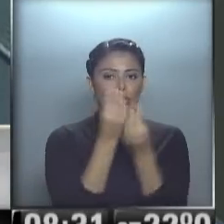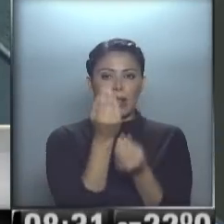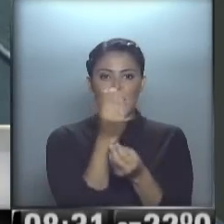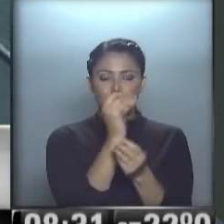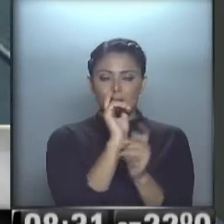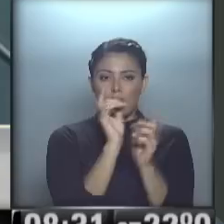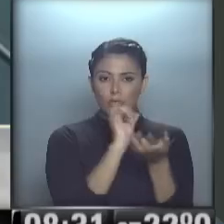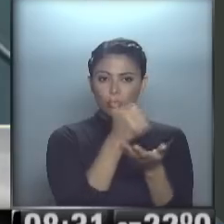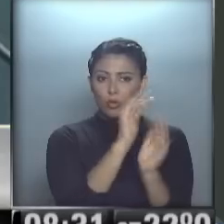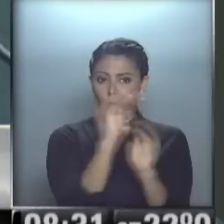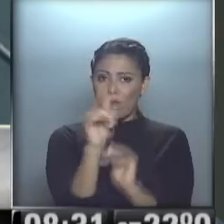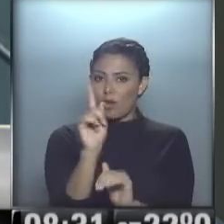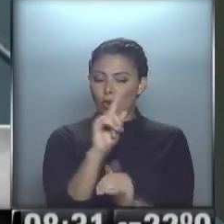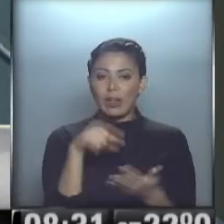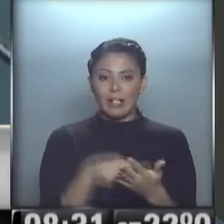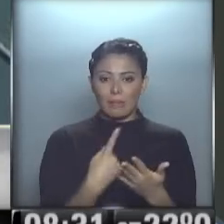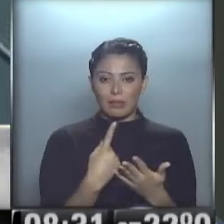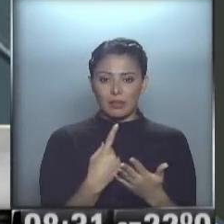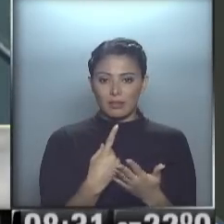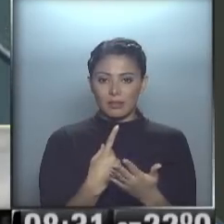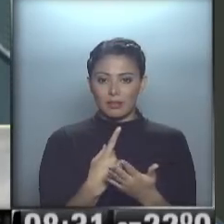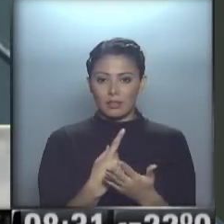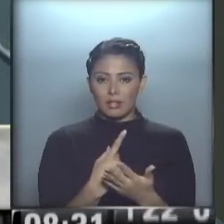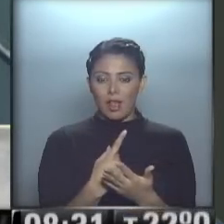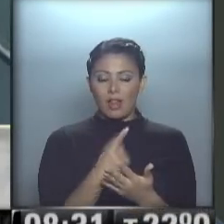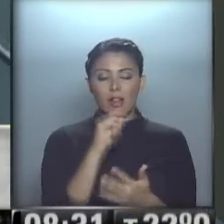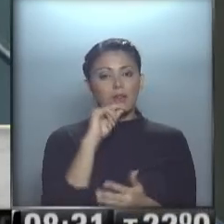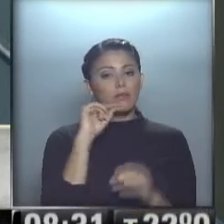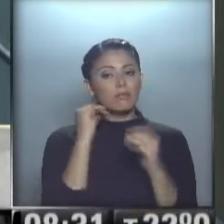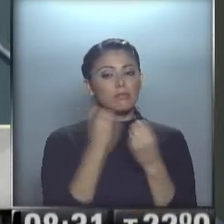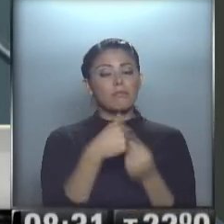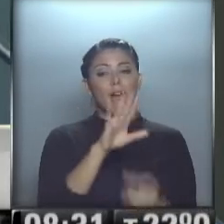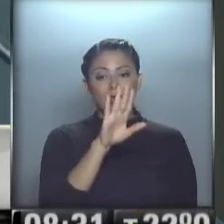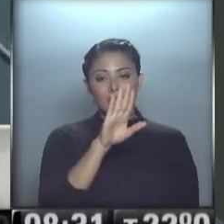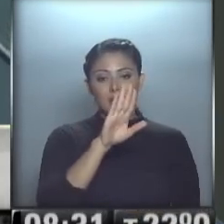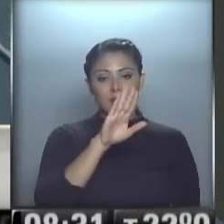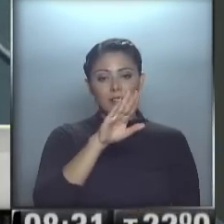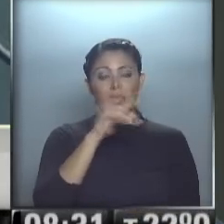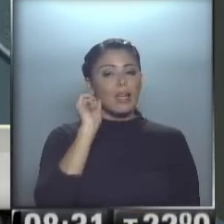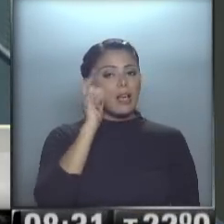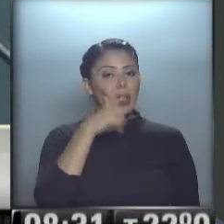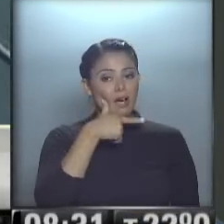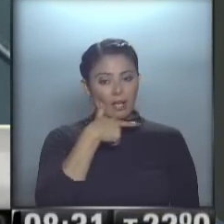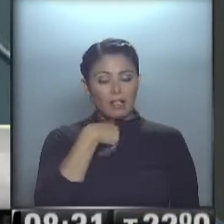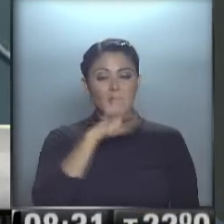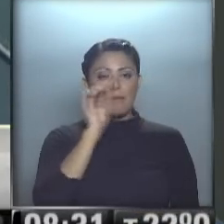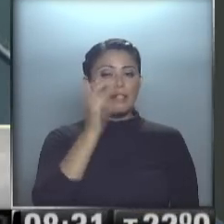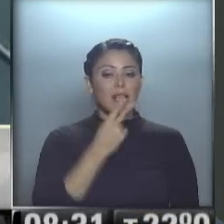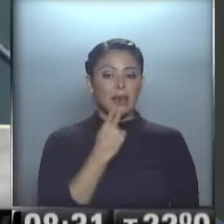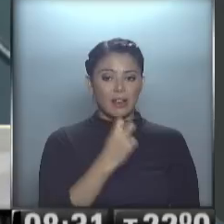componente el área metropolitana tiene un componente mayor en gas en